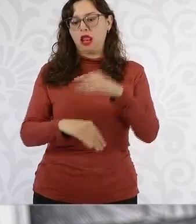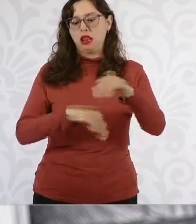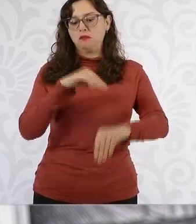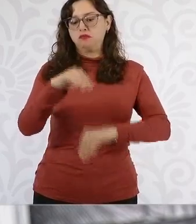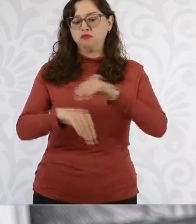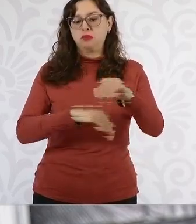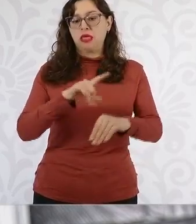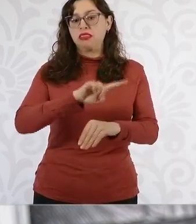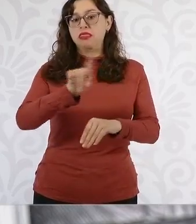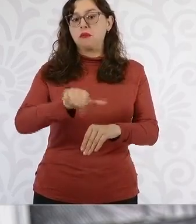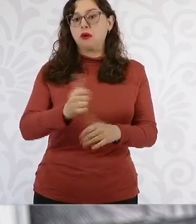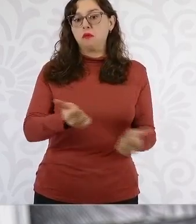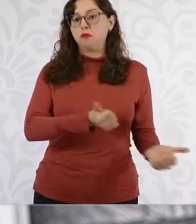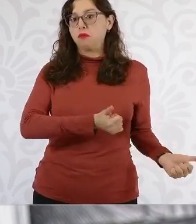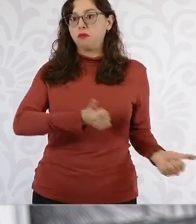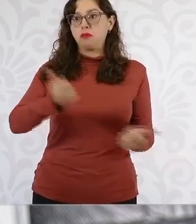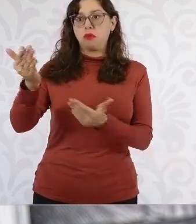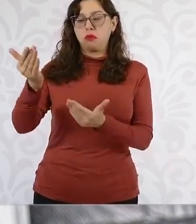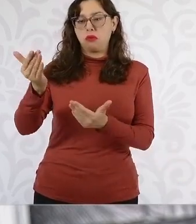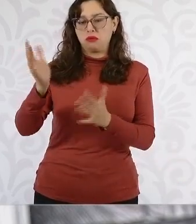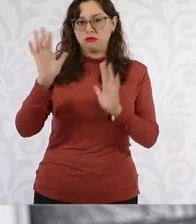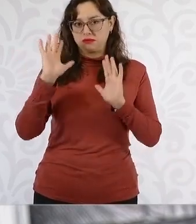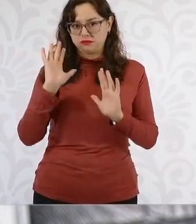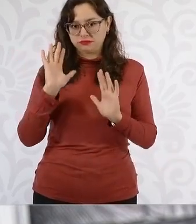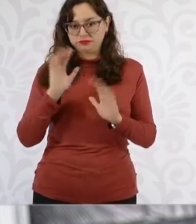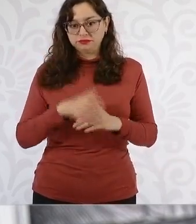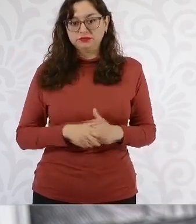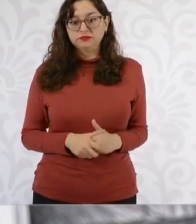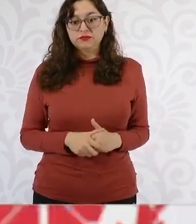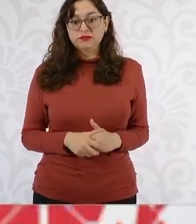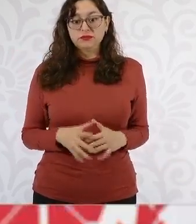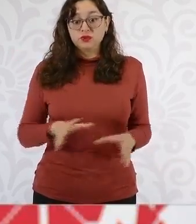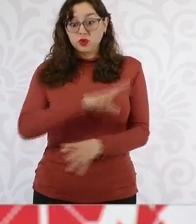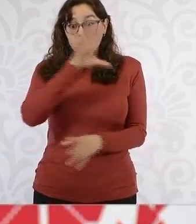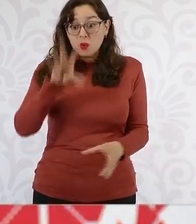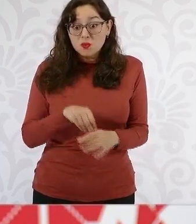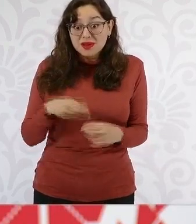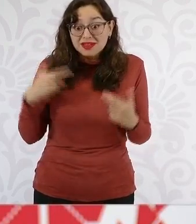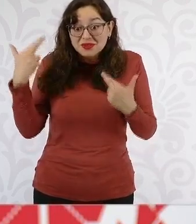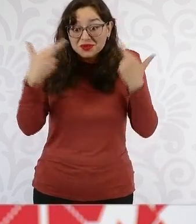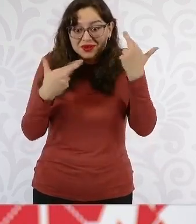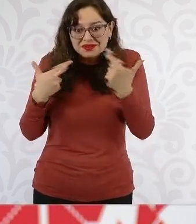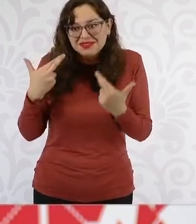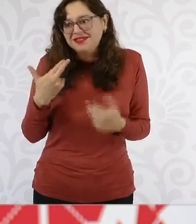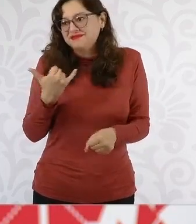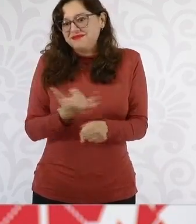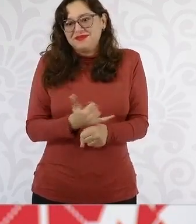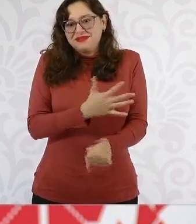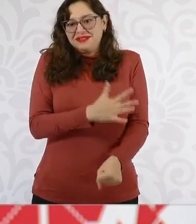del mundo, verificar todas. Lo haces al azar, se verifica entre el 7%, es el promedio